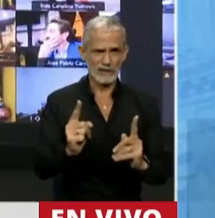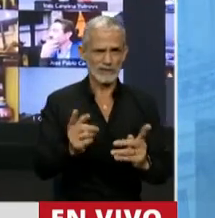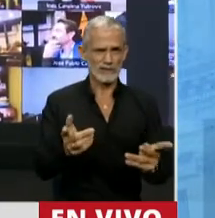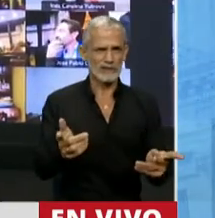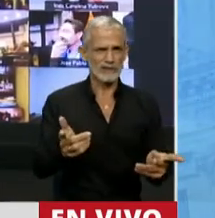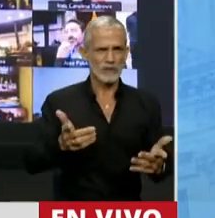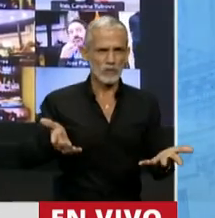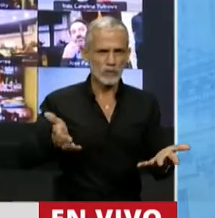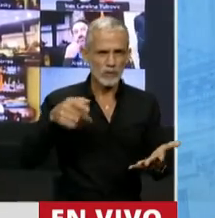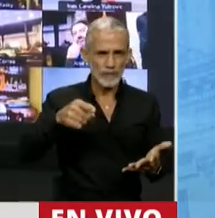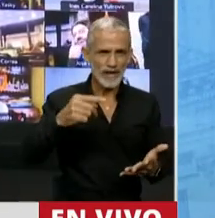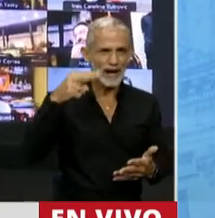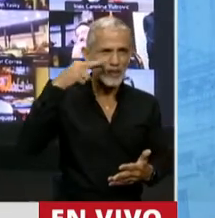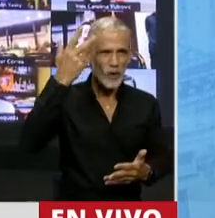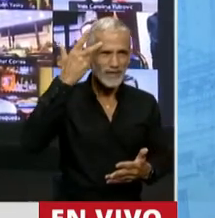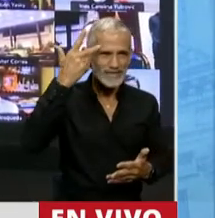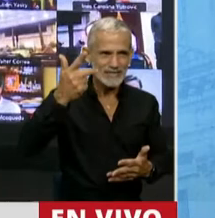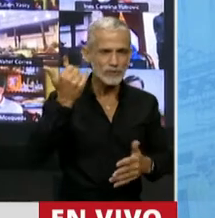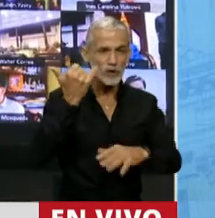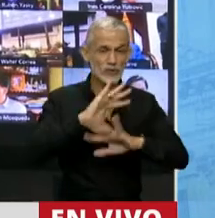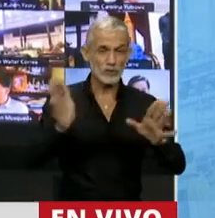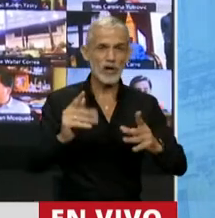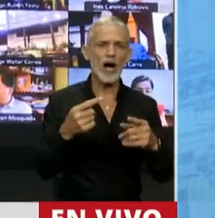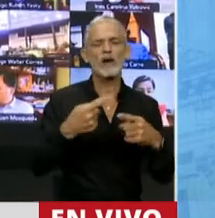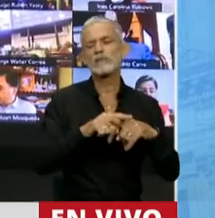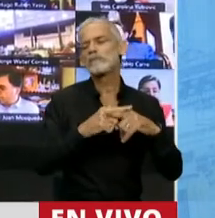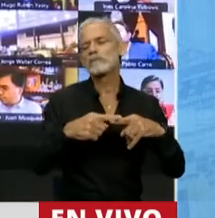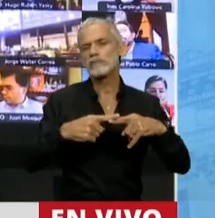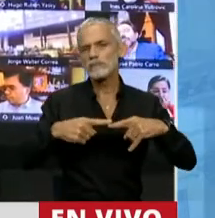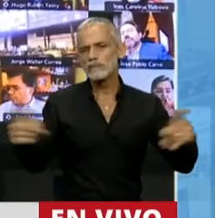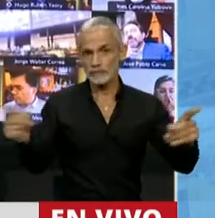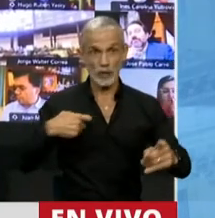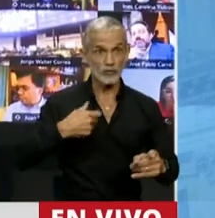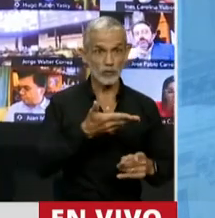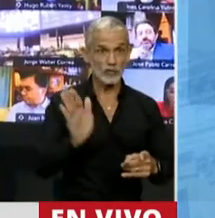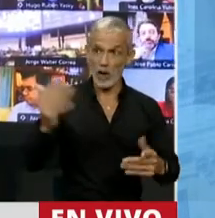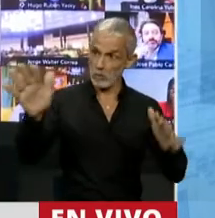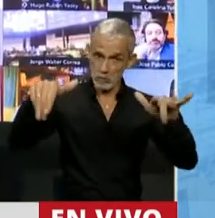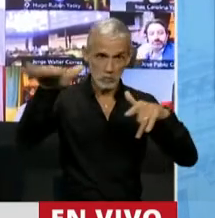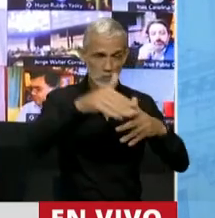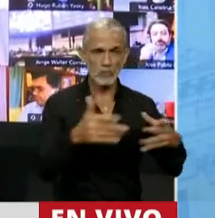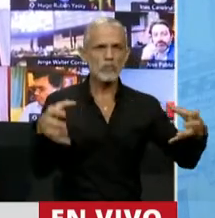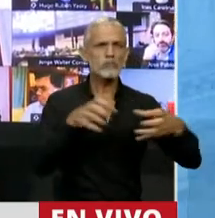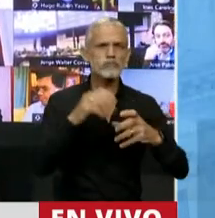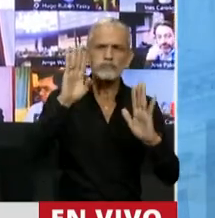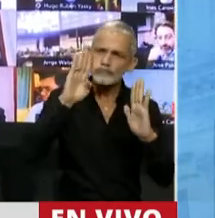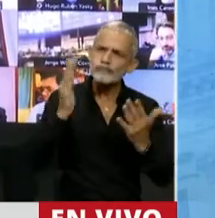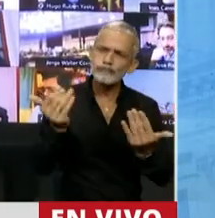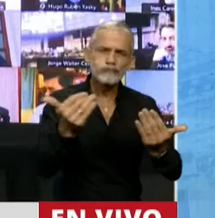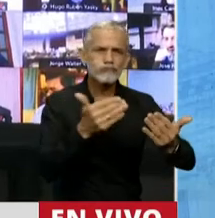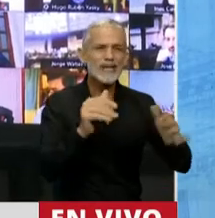Presidente, en 2018 dimos un debate muy extenso donde toda la sociedad participó, donde se escucharon